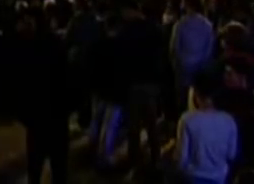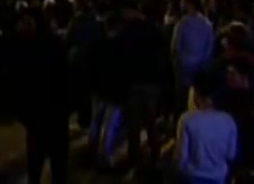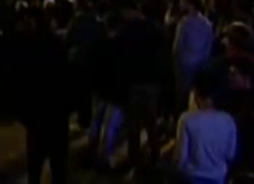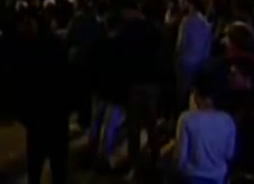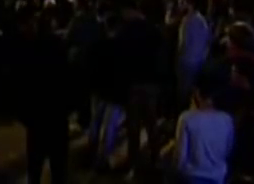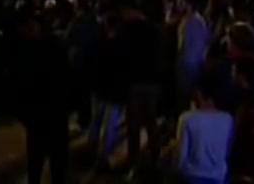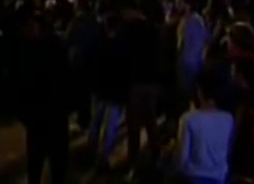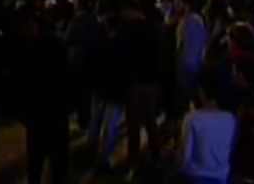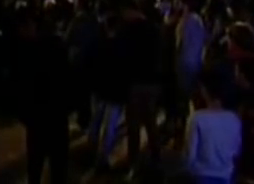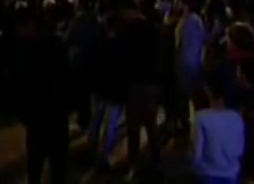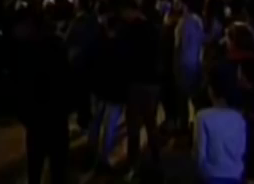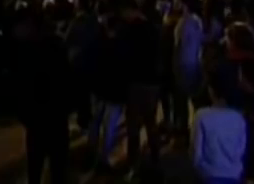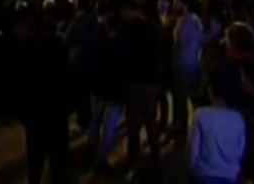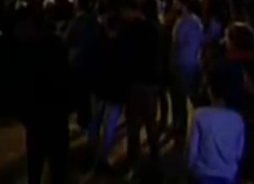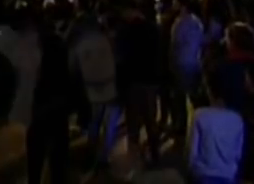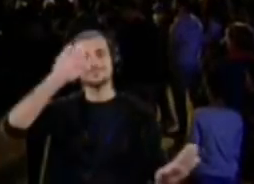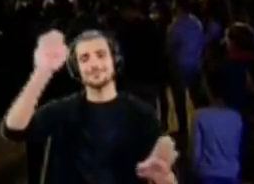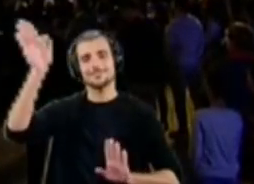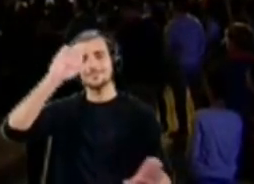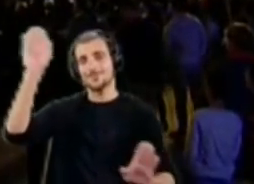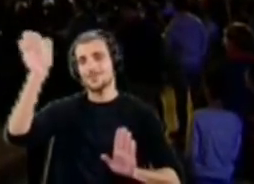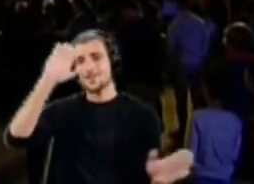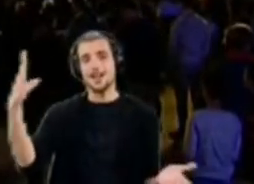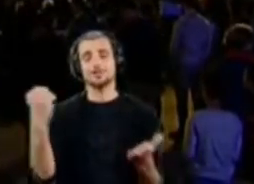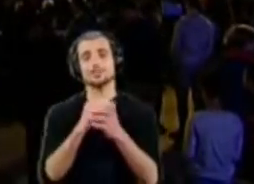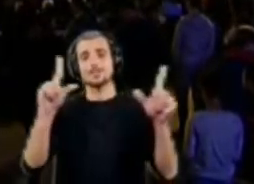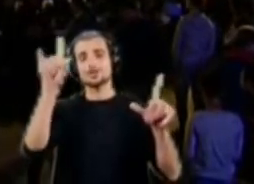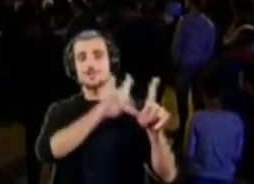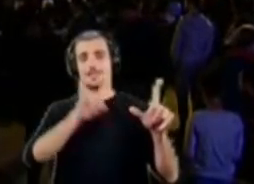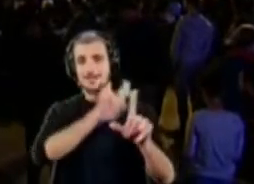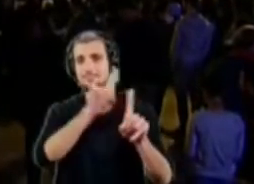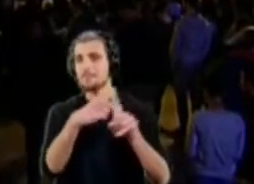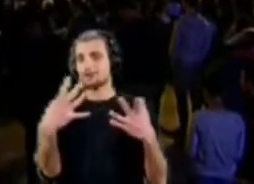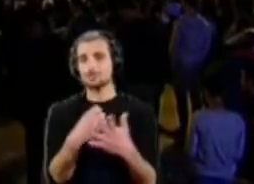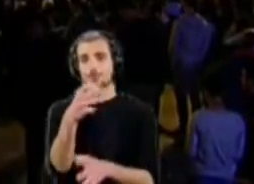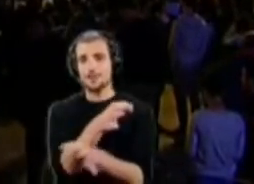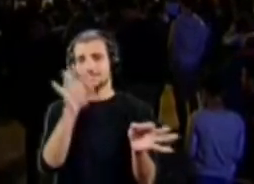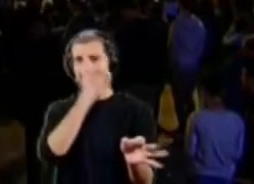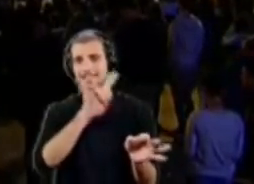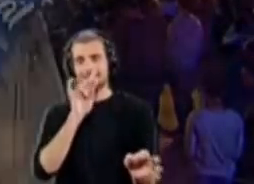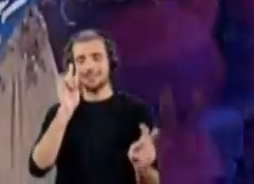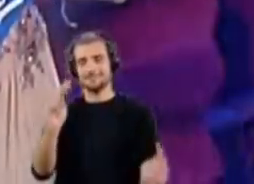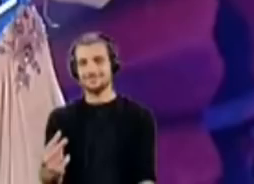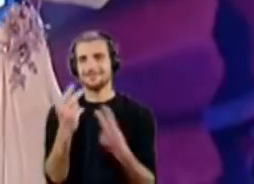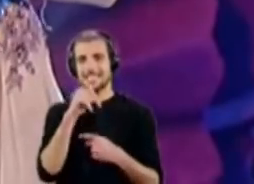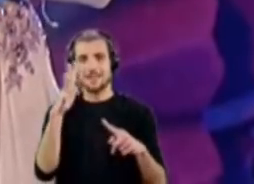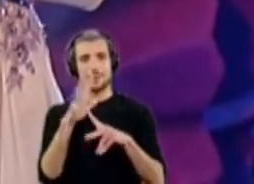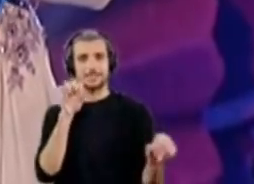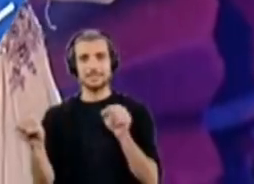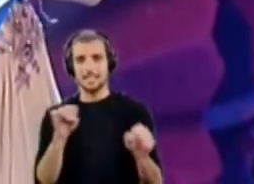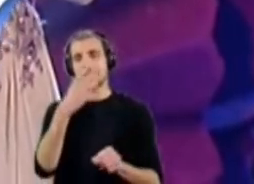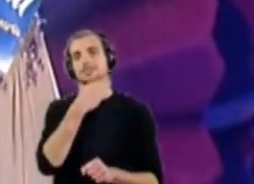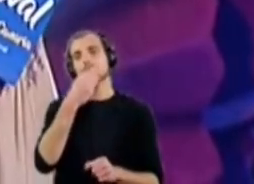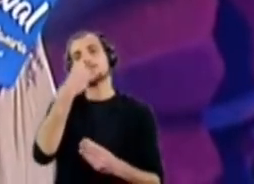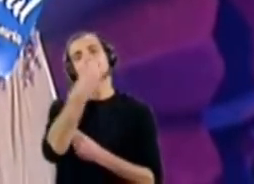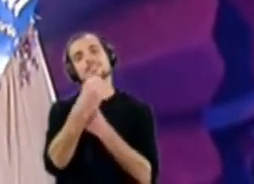estamos de vuelta desde el Parque de Santa Catalina y ahí vuelven a estar, lo están viendo en la esquinita de sus pantallas, a Paco Luz Quintana y a Fátima Plata. Les escuchamos. De